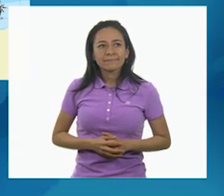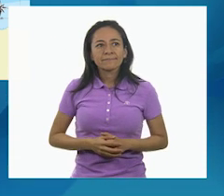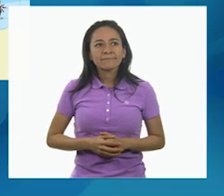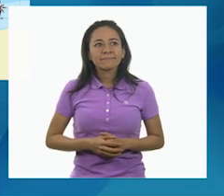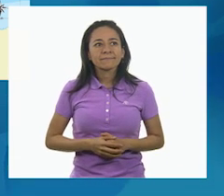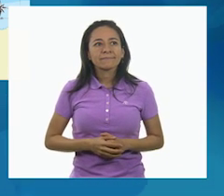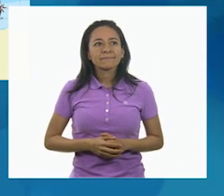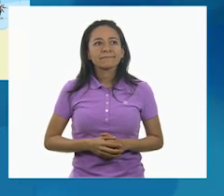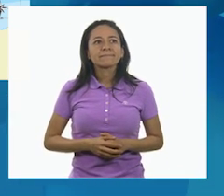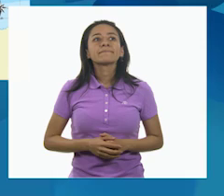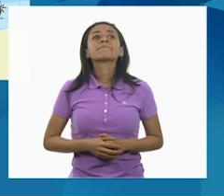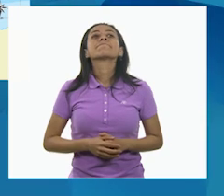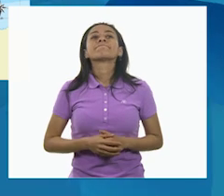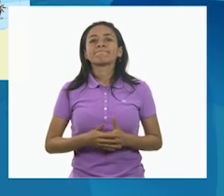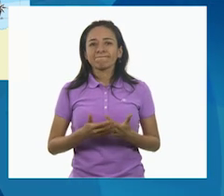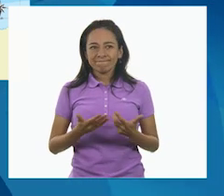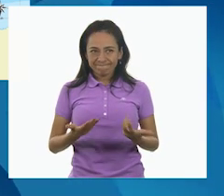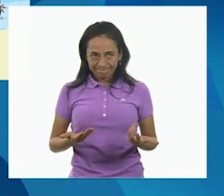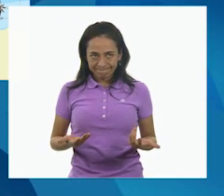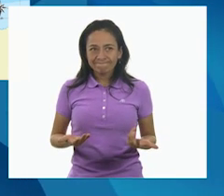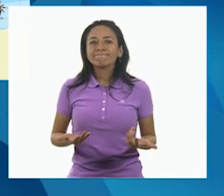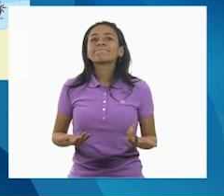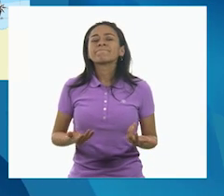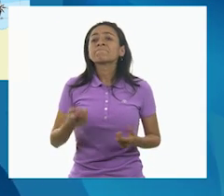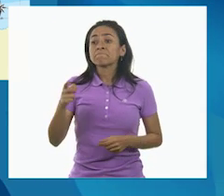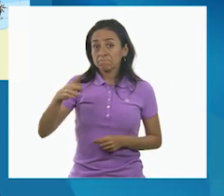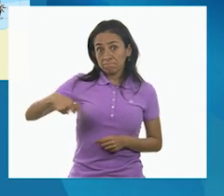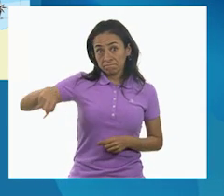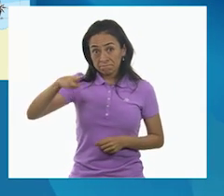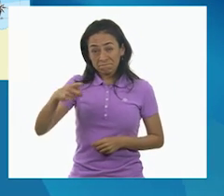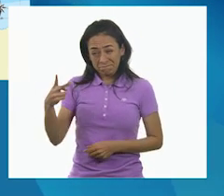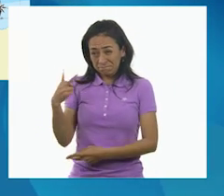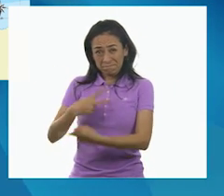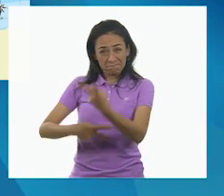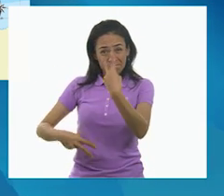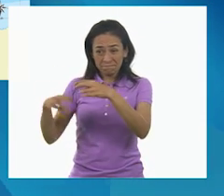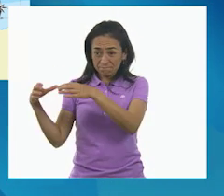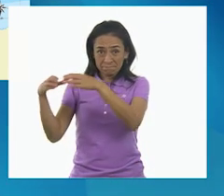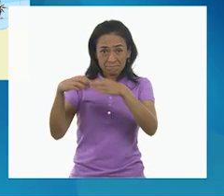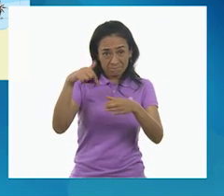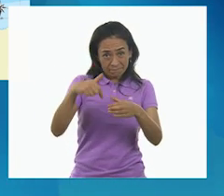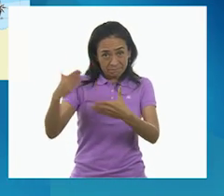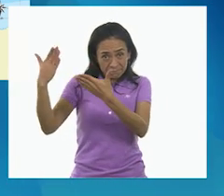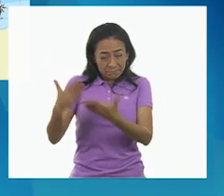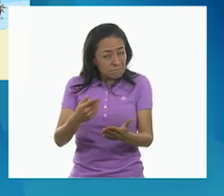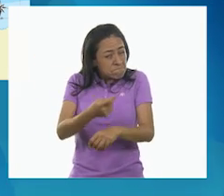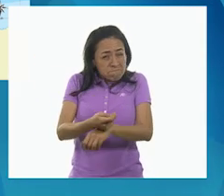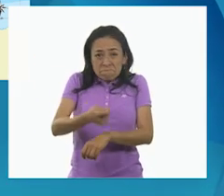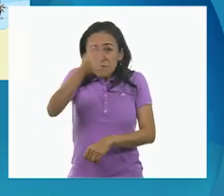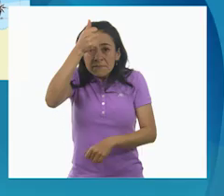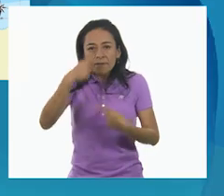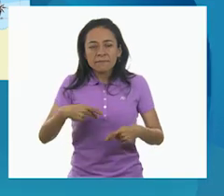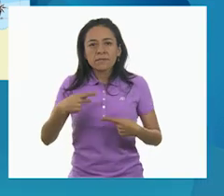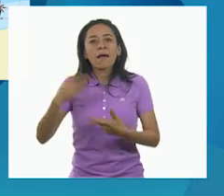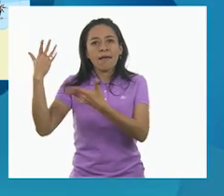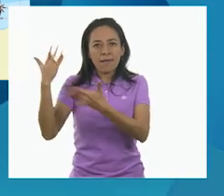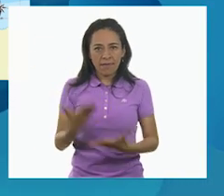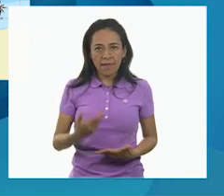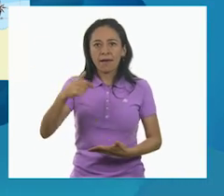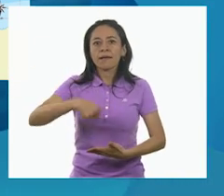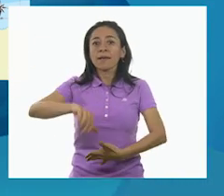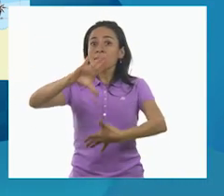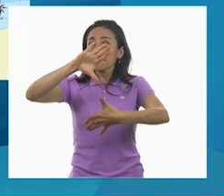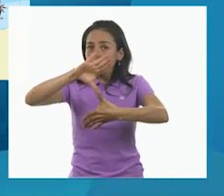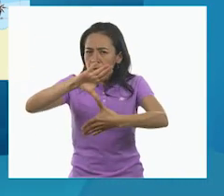Como les dije, ya estos primeros pobladores llegan a nuestro continente